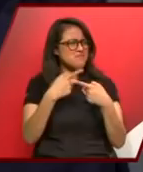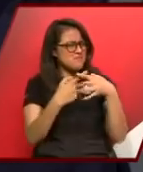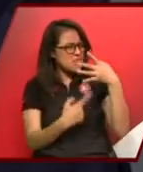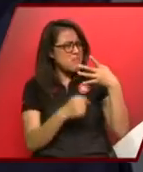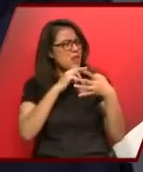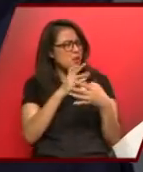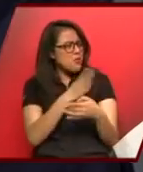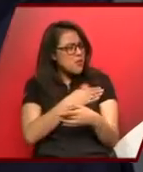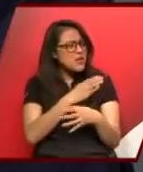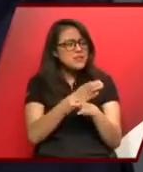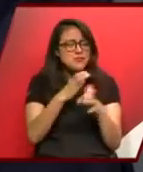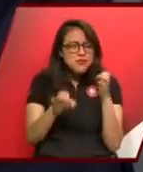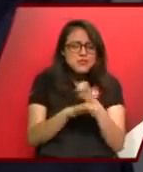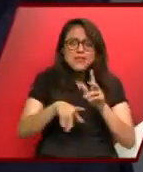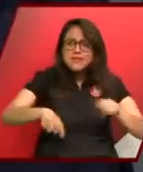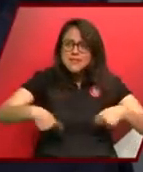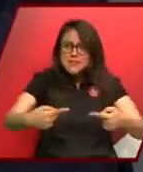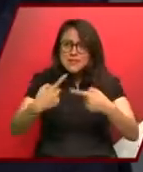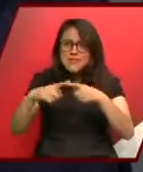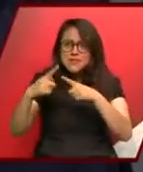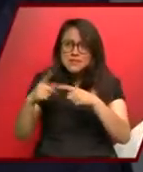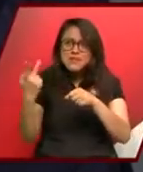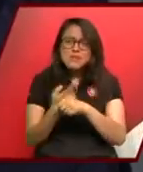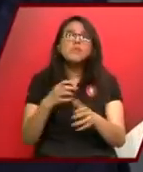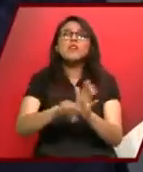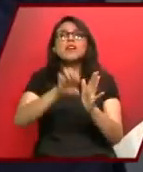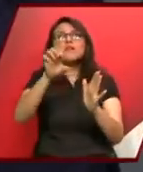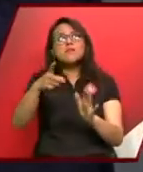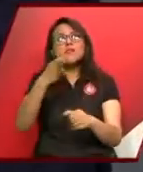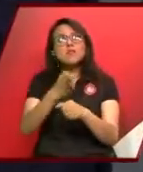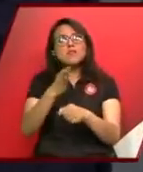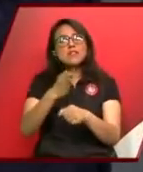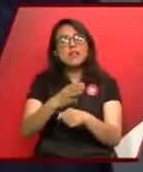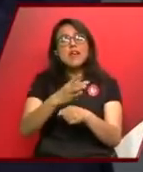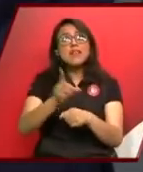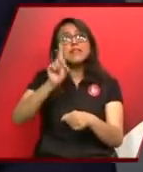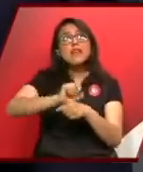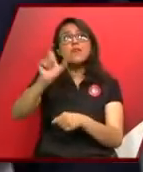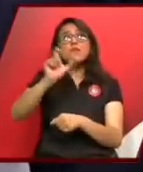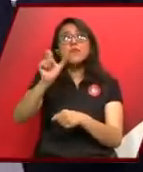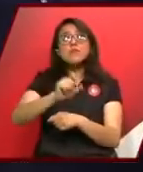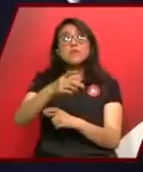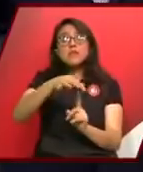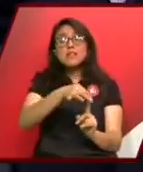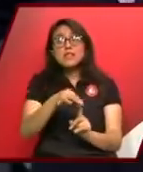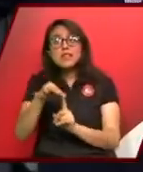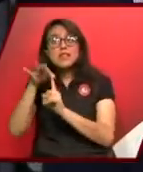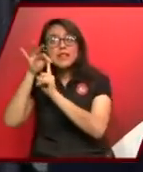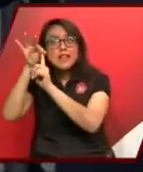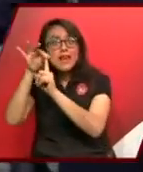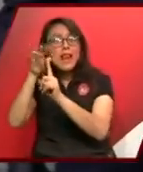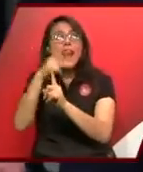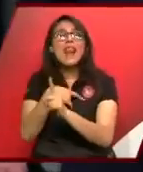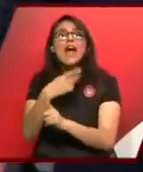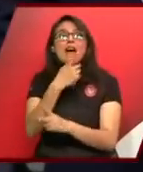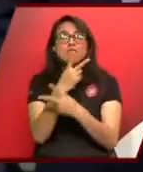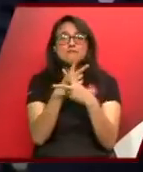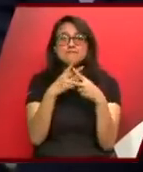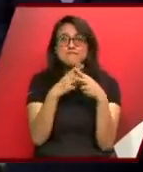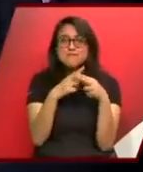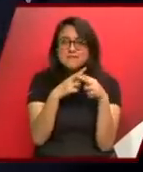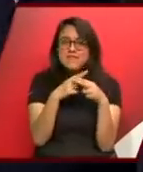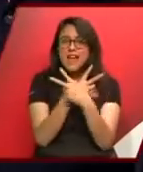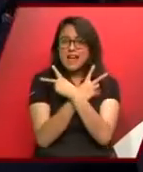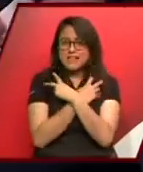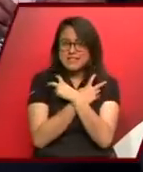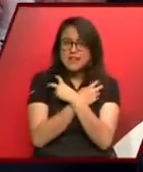tal que platicamos también de cosas buenas de México? Por ejemplo, yo ya tengo que platicar el día que pasaron por el urbano la parca y tal, y